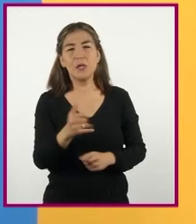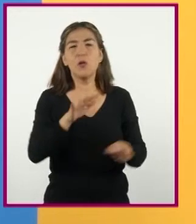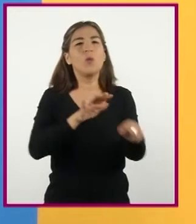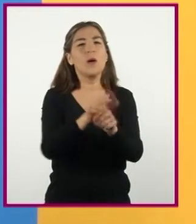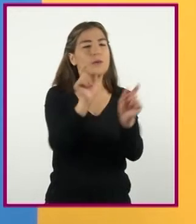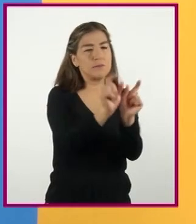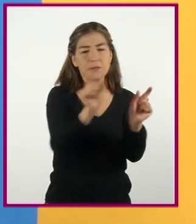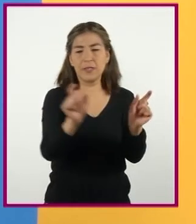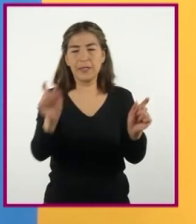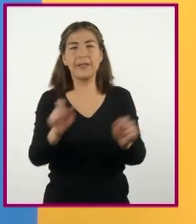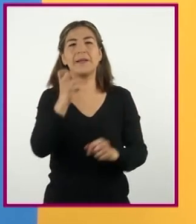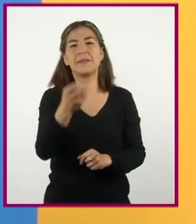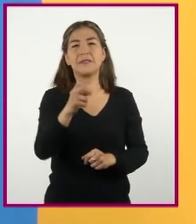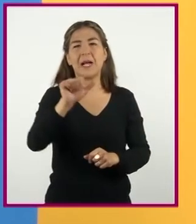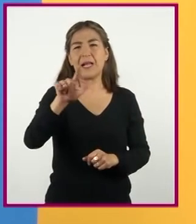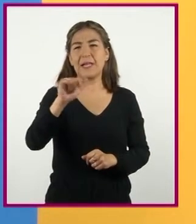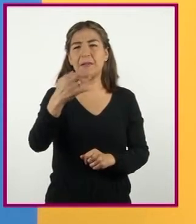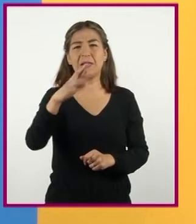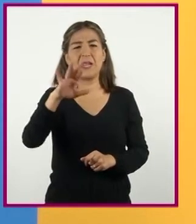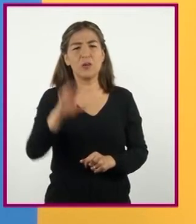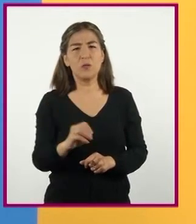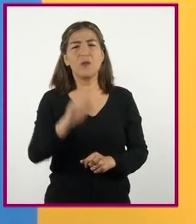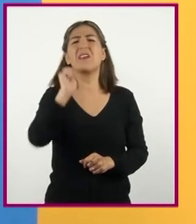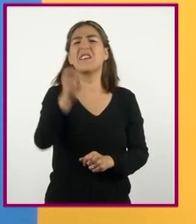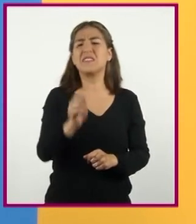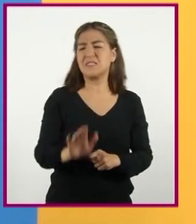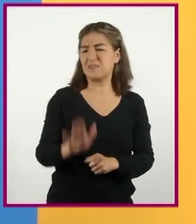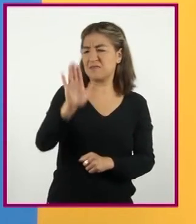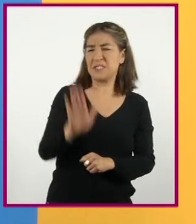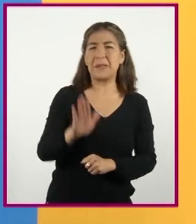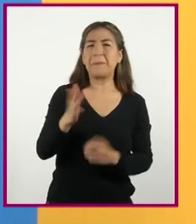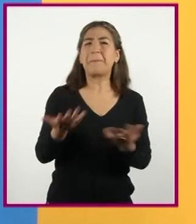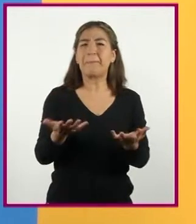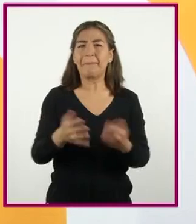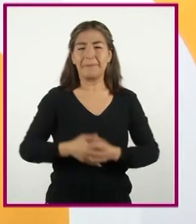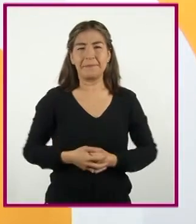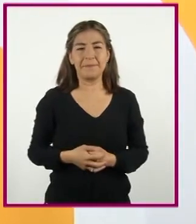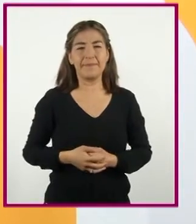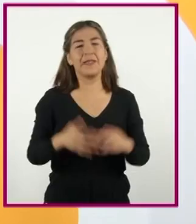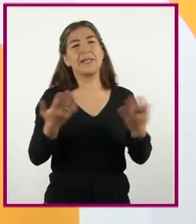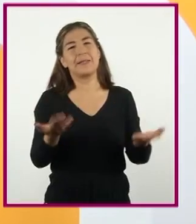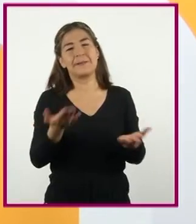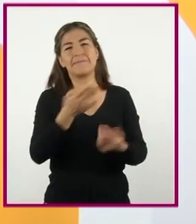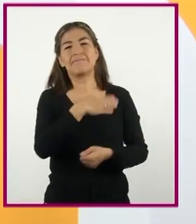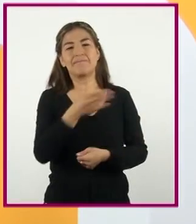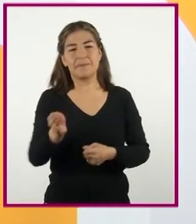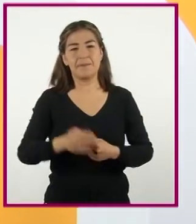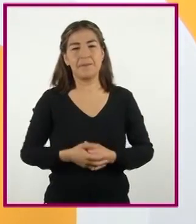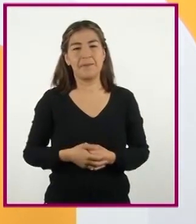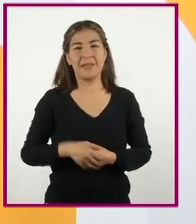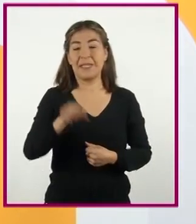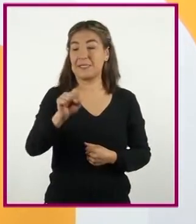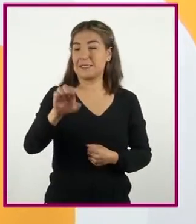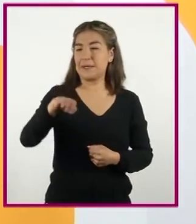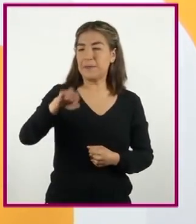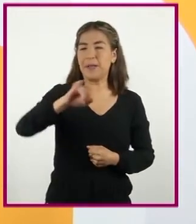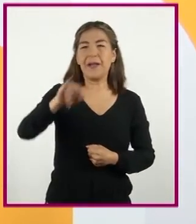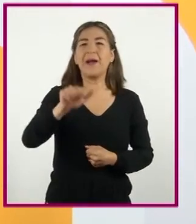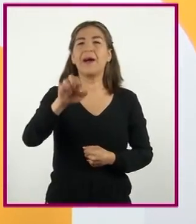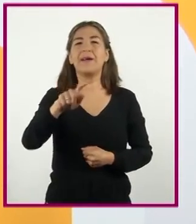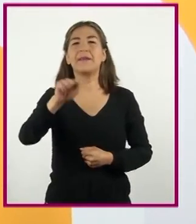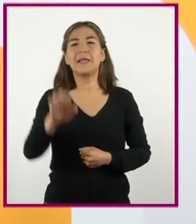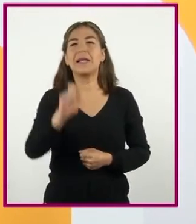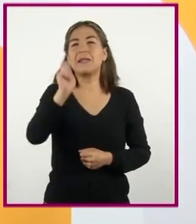términos algebraicos. ¿Sabrás qué es un término semejante? Bueno, un término semejante es aquel